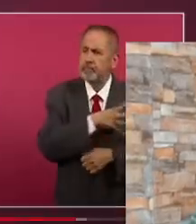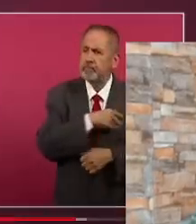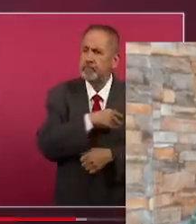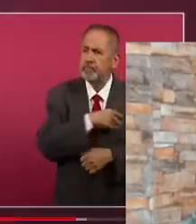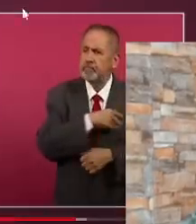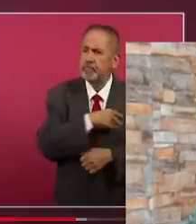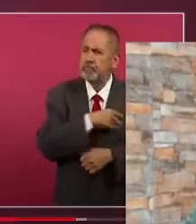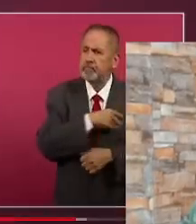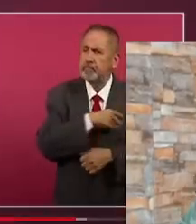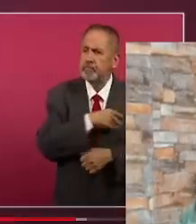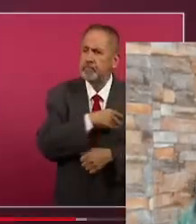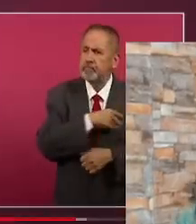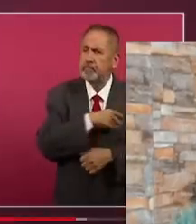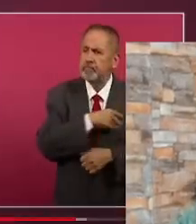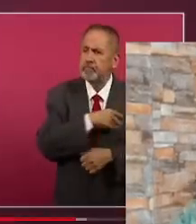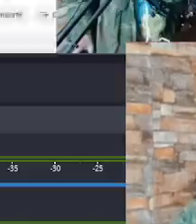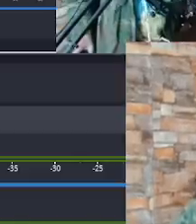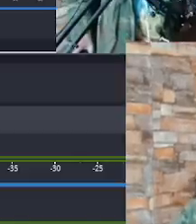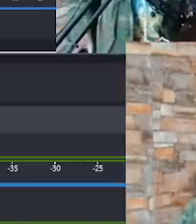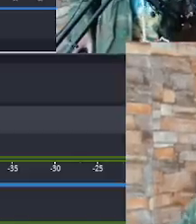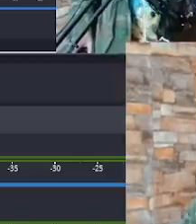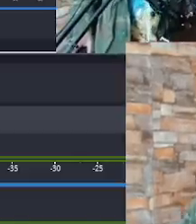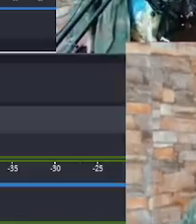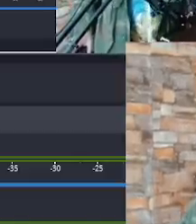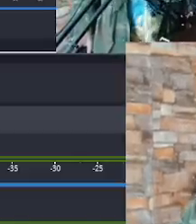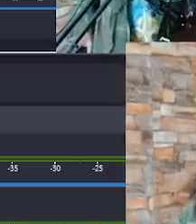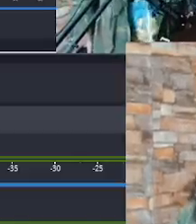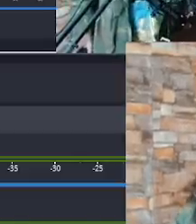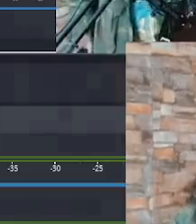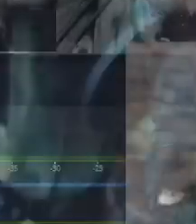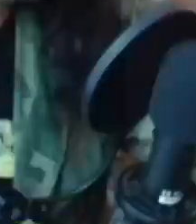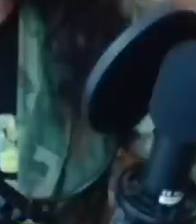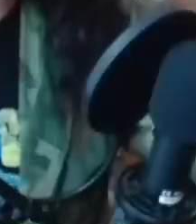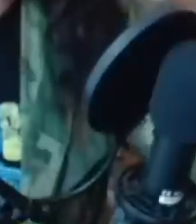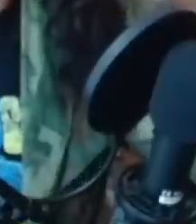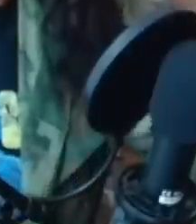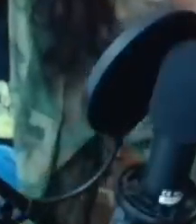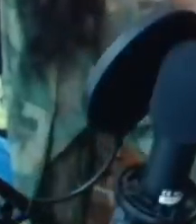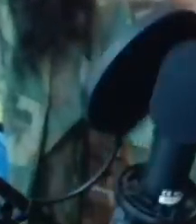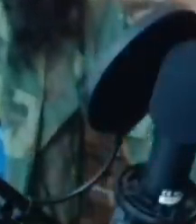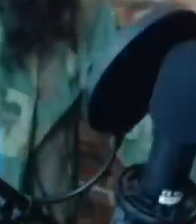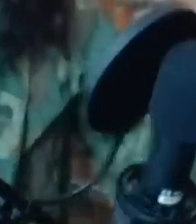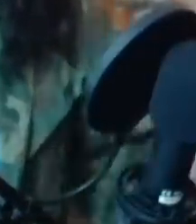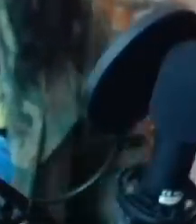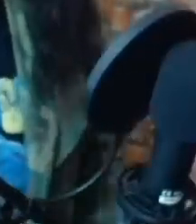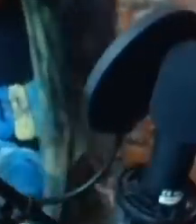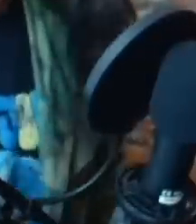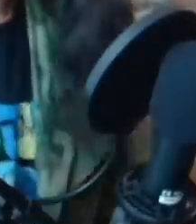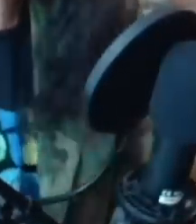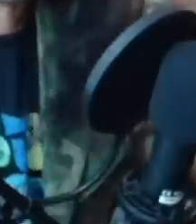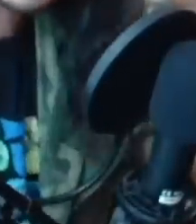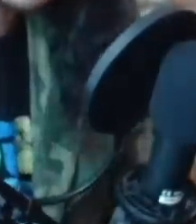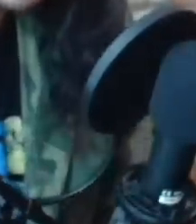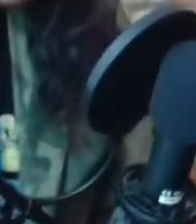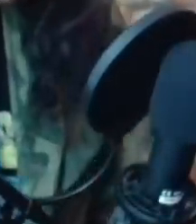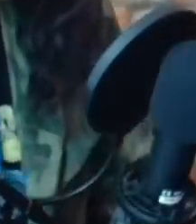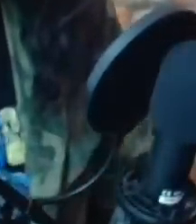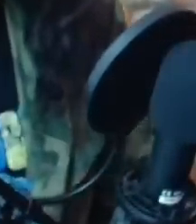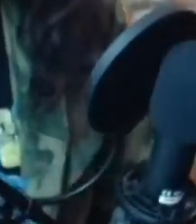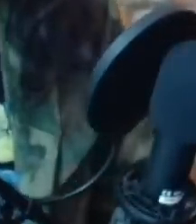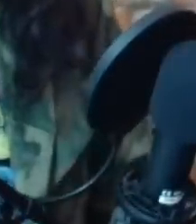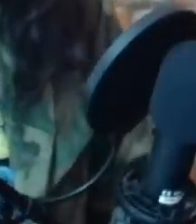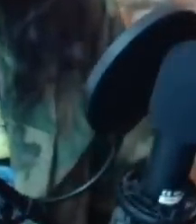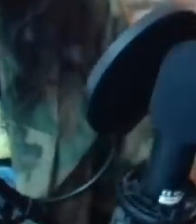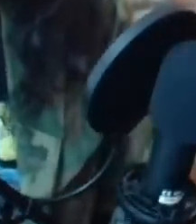yo ya no puedo. Compatriotas, el presidente explicando pues por qué saludó a la mamá del Chapo, ¿verdad? De ahí se está agarrando toda la derecha, bola